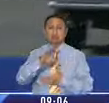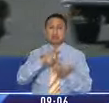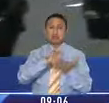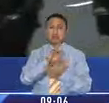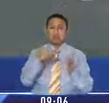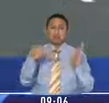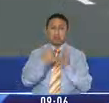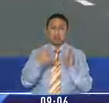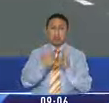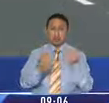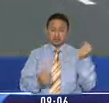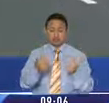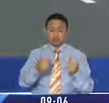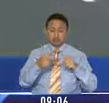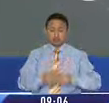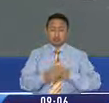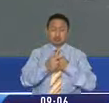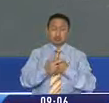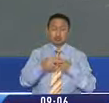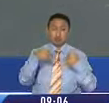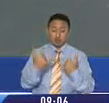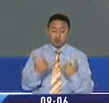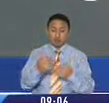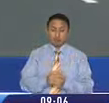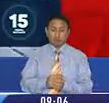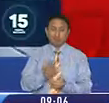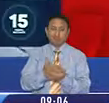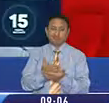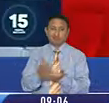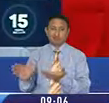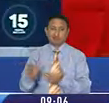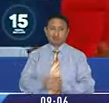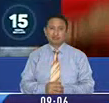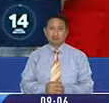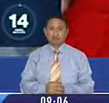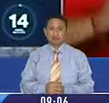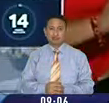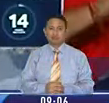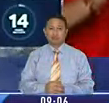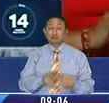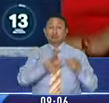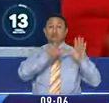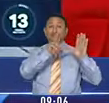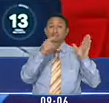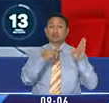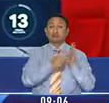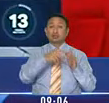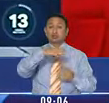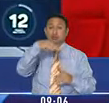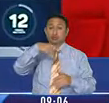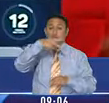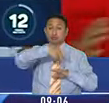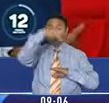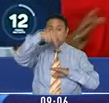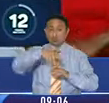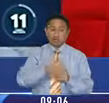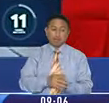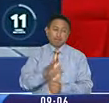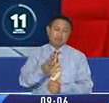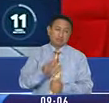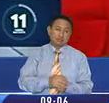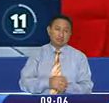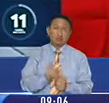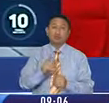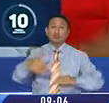impuesto al rodaje que entró en vigencia con la actual administración. 8.000 kilómetros en Pichincha. Aproximadamente una